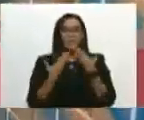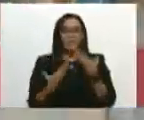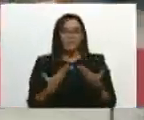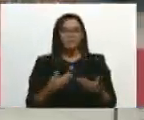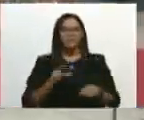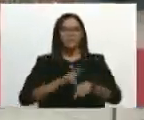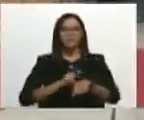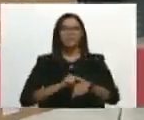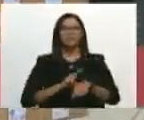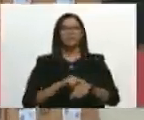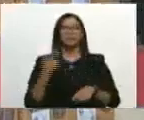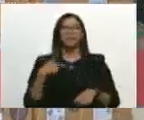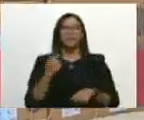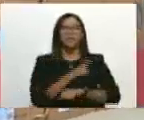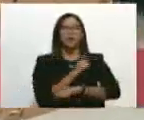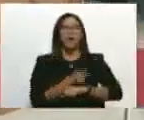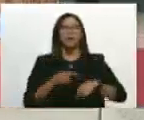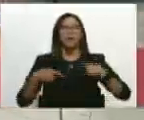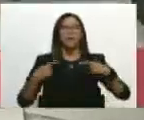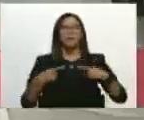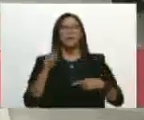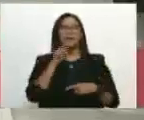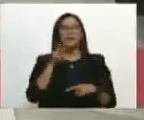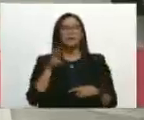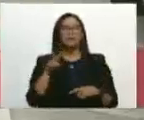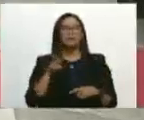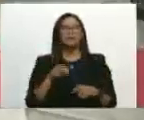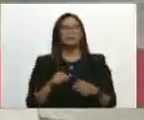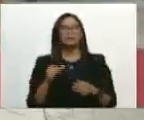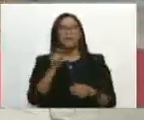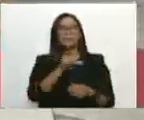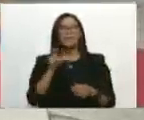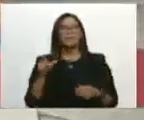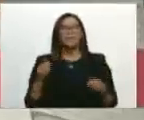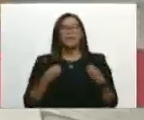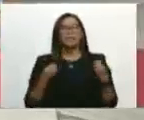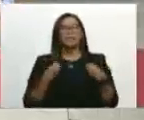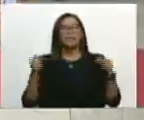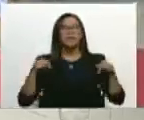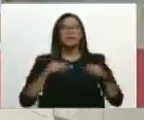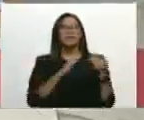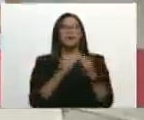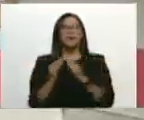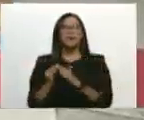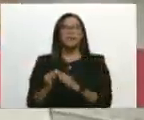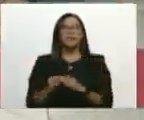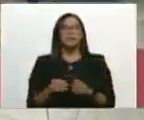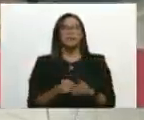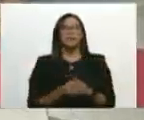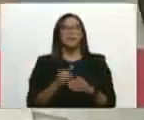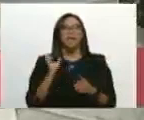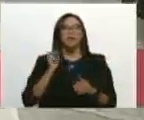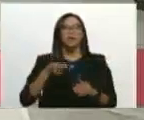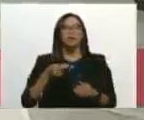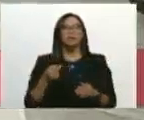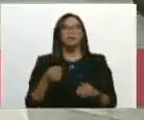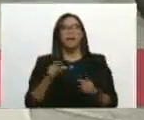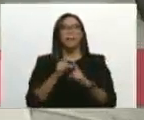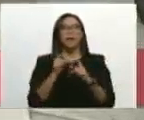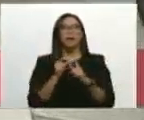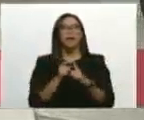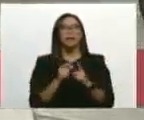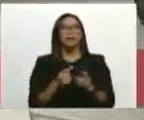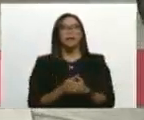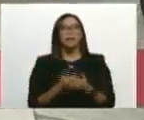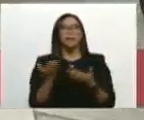Rosalvina. Ahora acá tenemos al Poder Popular. Ellos son personas que viven en esta comunidad, por acá en Coche. Me gustaría darle la palabra a